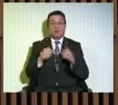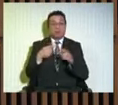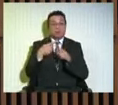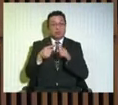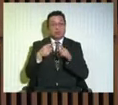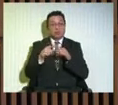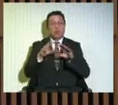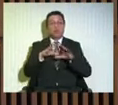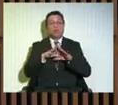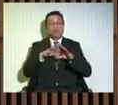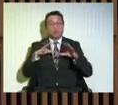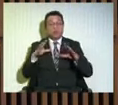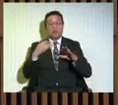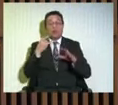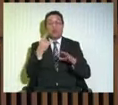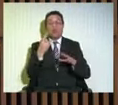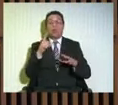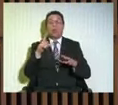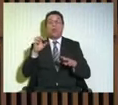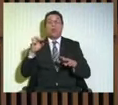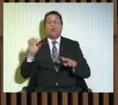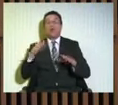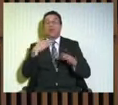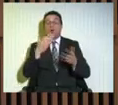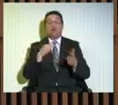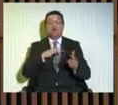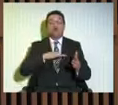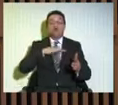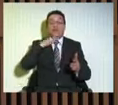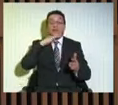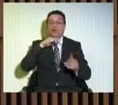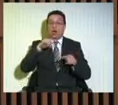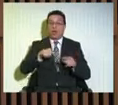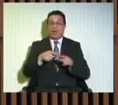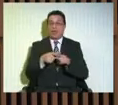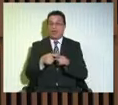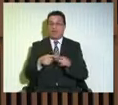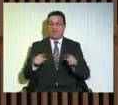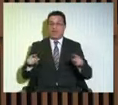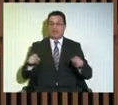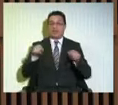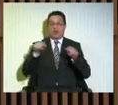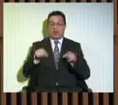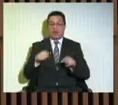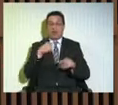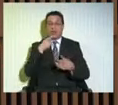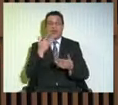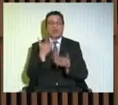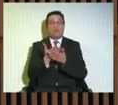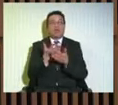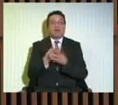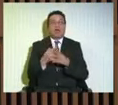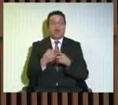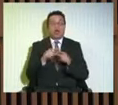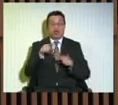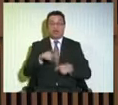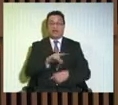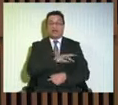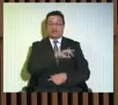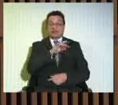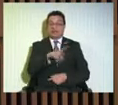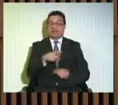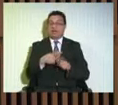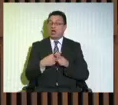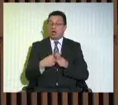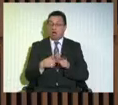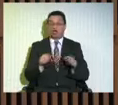un ulpo a los estudiantes y eso era suficiente. Hoy día la realidad es otra, hoy día la demanda es otra, hoy día Chile es otro y hoy